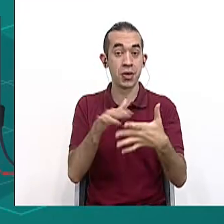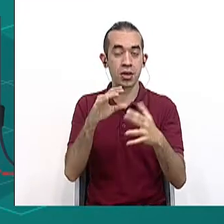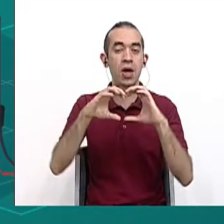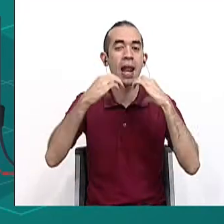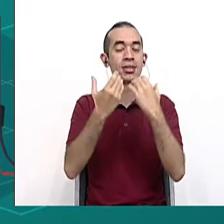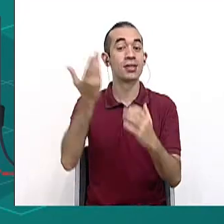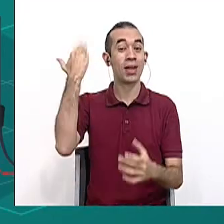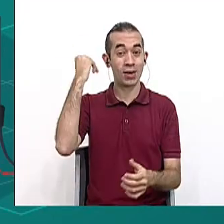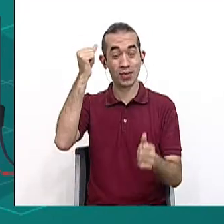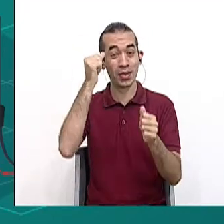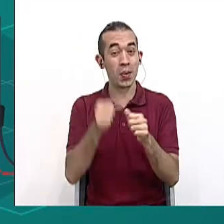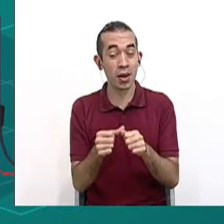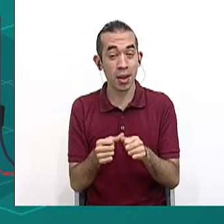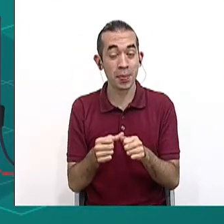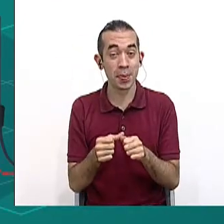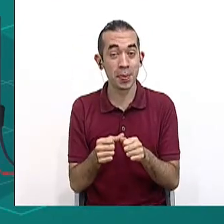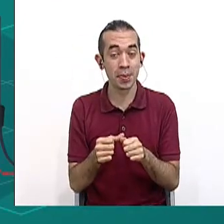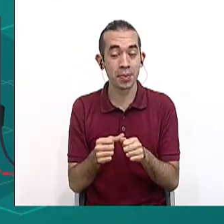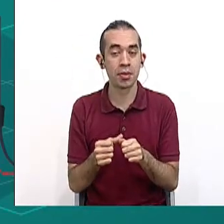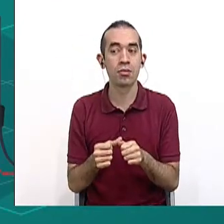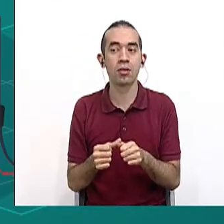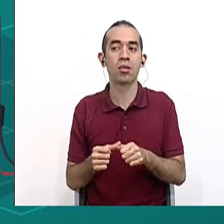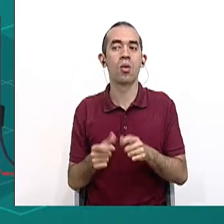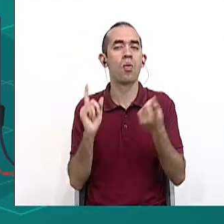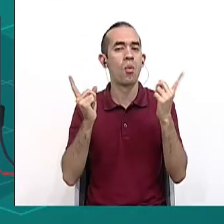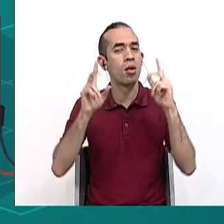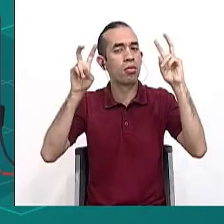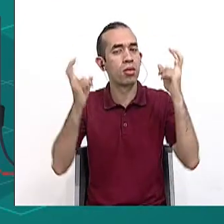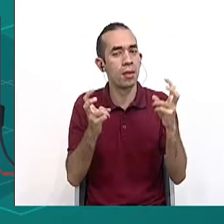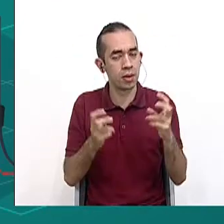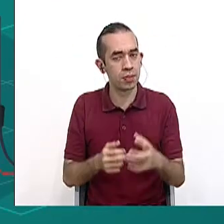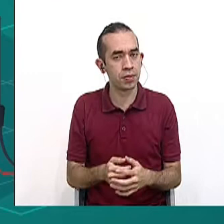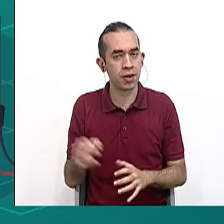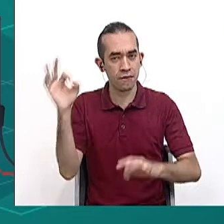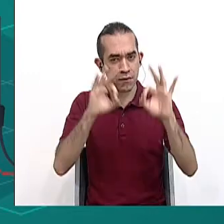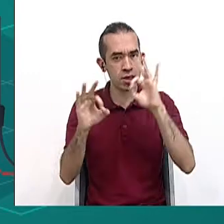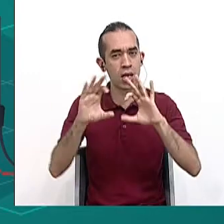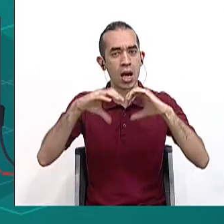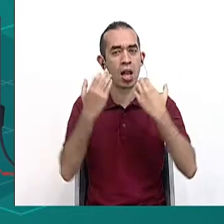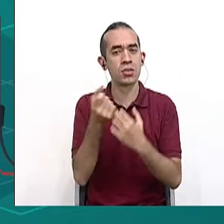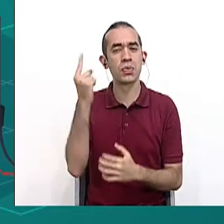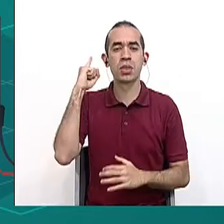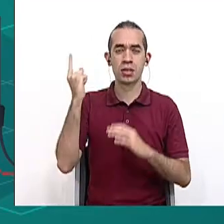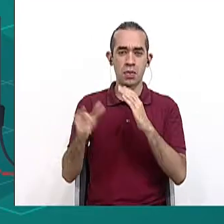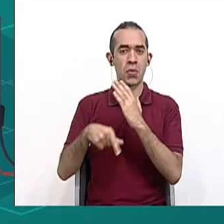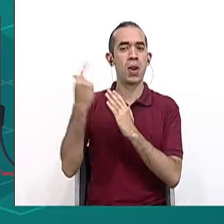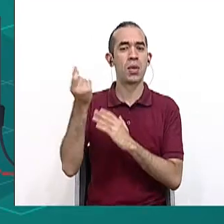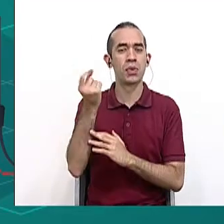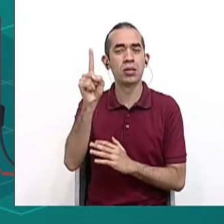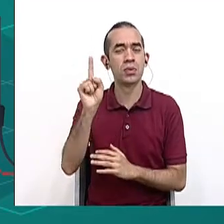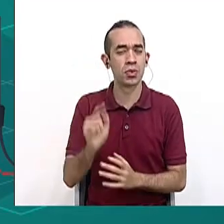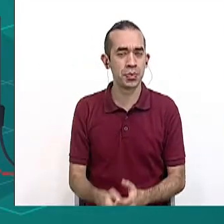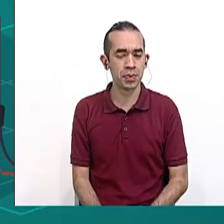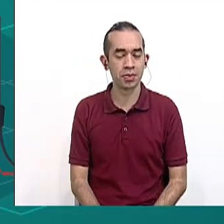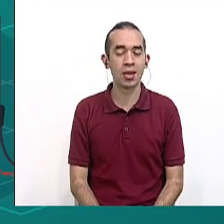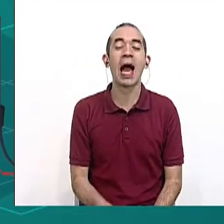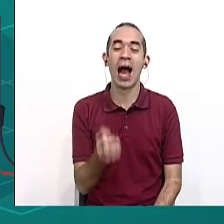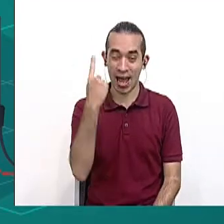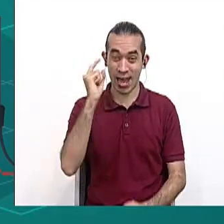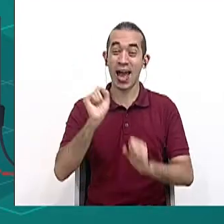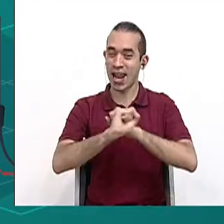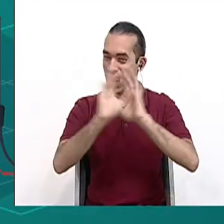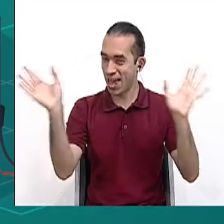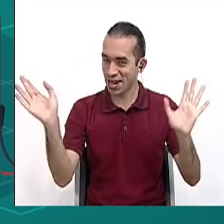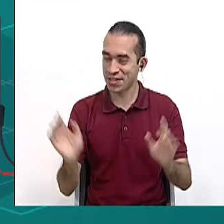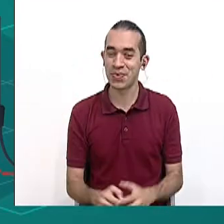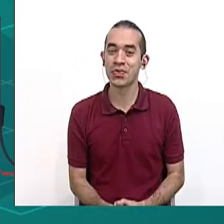clase anterior. ¿Ustedes se acuerdan qué estuvimos estudiando en esta clase de física de 11º año? Claro, estuvimos